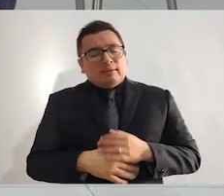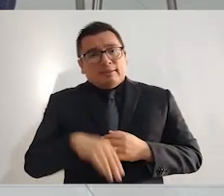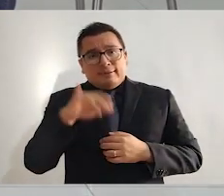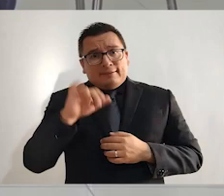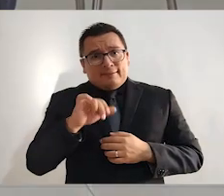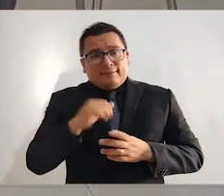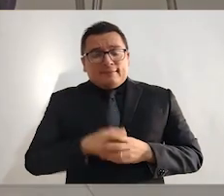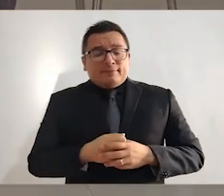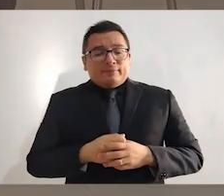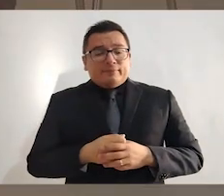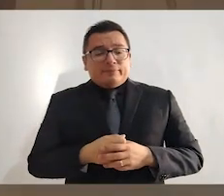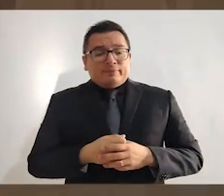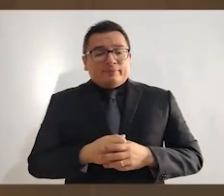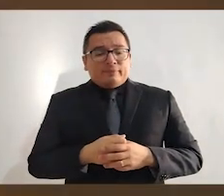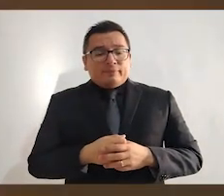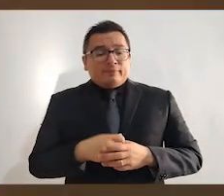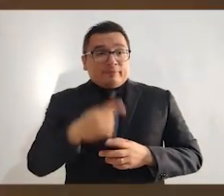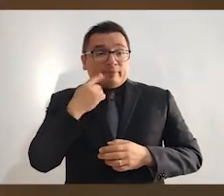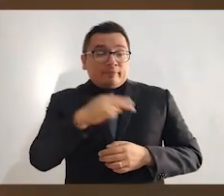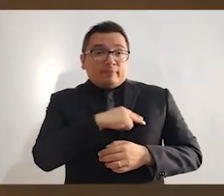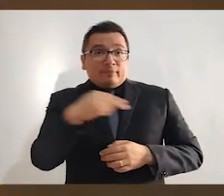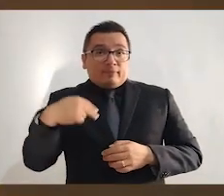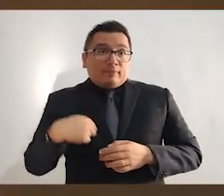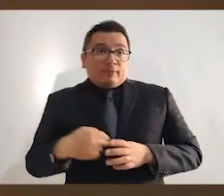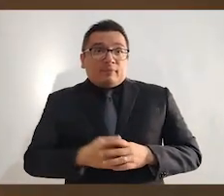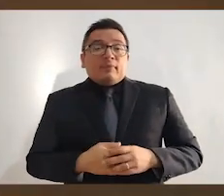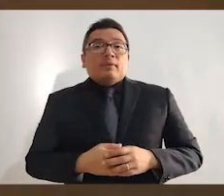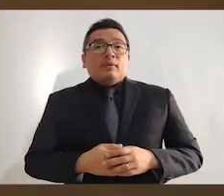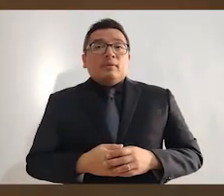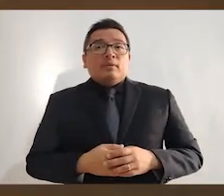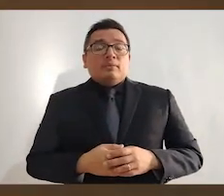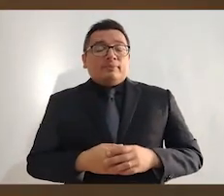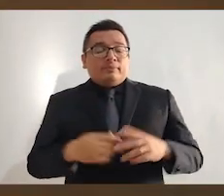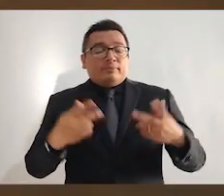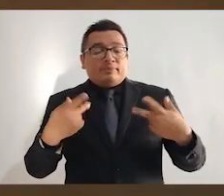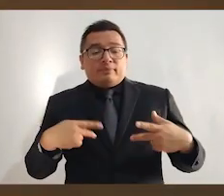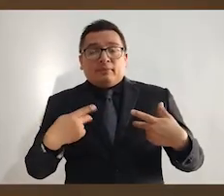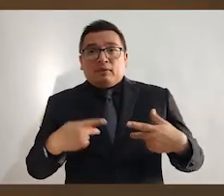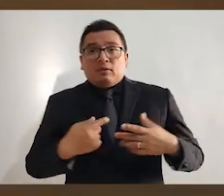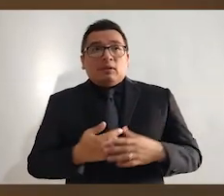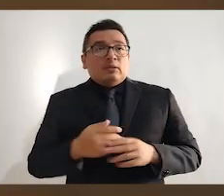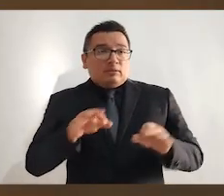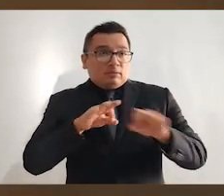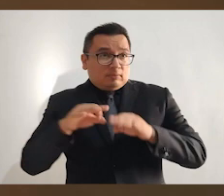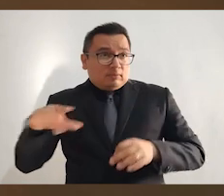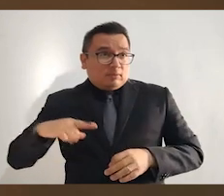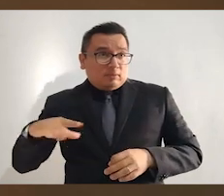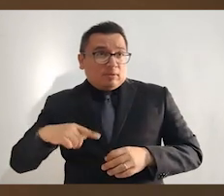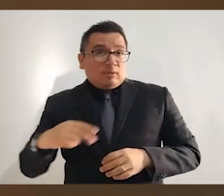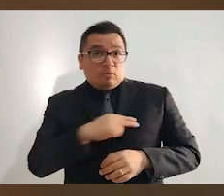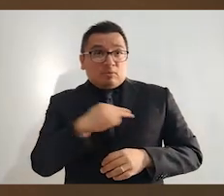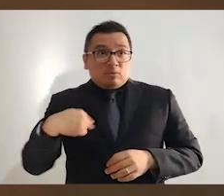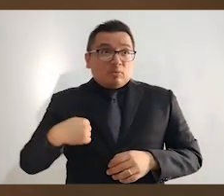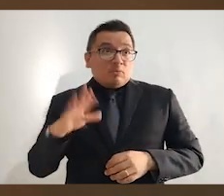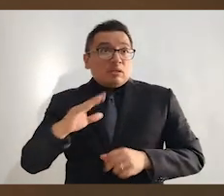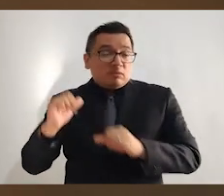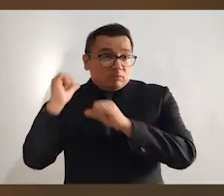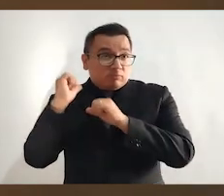sí, está en nosotros como personas que somos servidores públicos, que tenemos